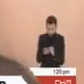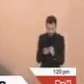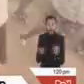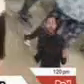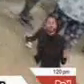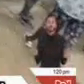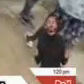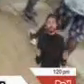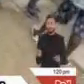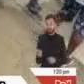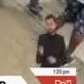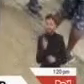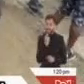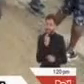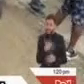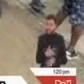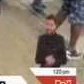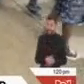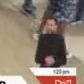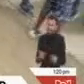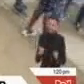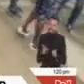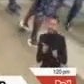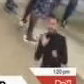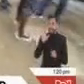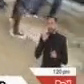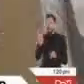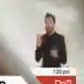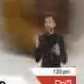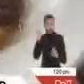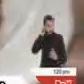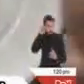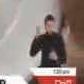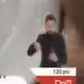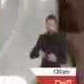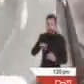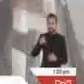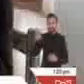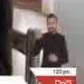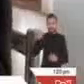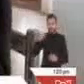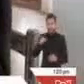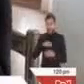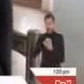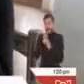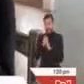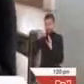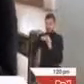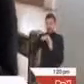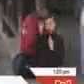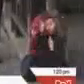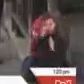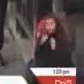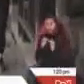sonreír y pensar en el gran presagio de los maravillosos avistamientos que se avecinan. Con una arepa de huevo y una torta de pescado estamos listos para subirnos a